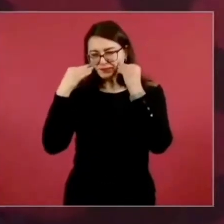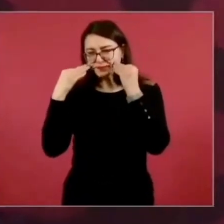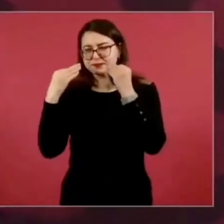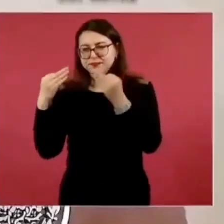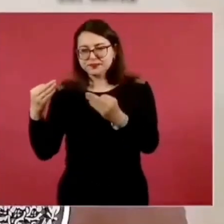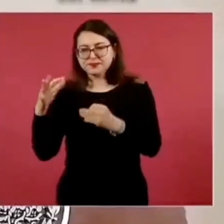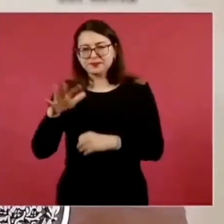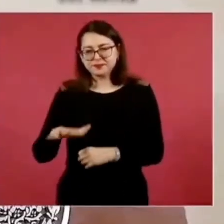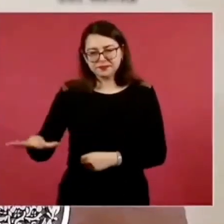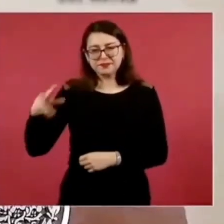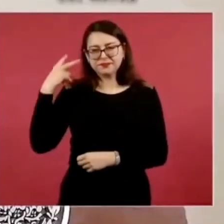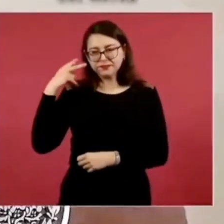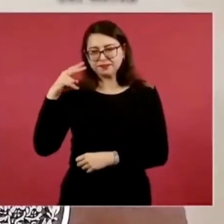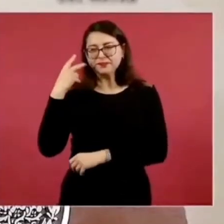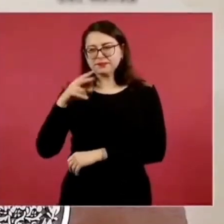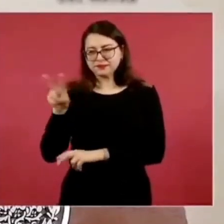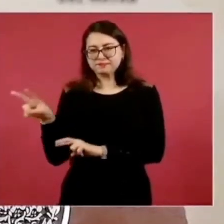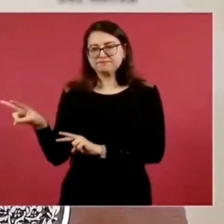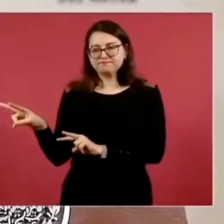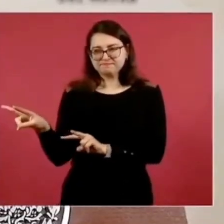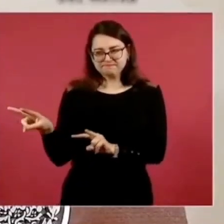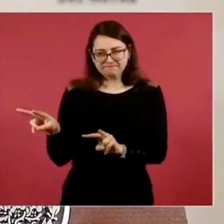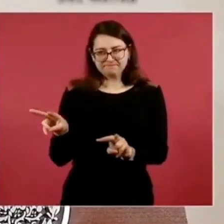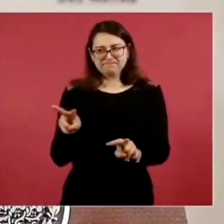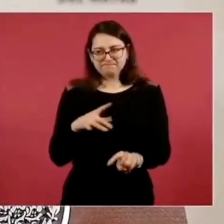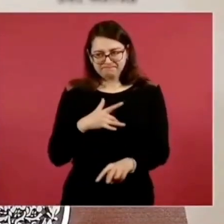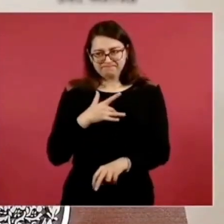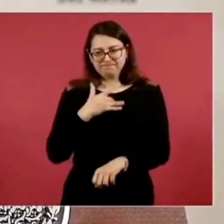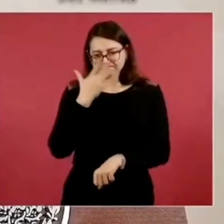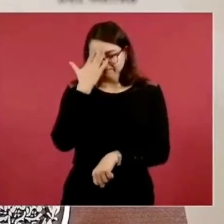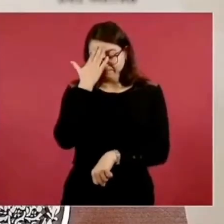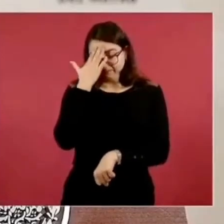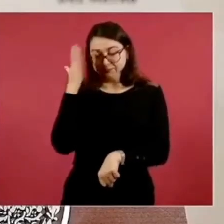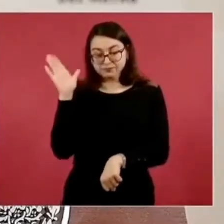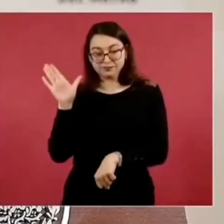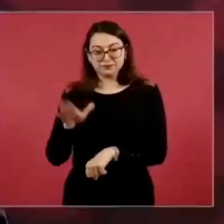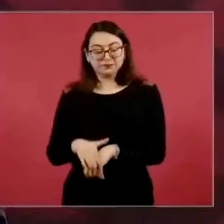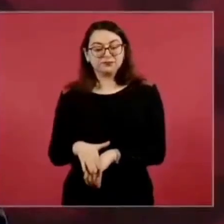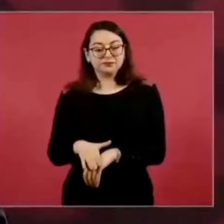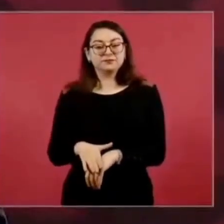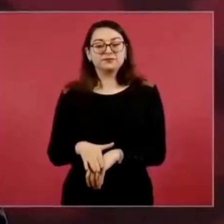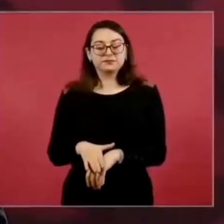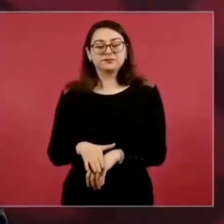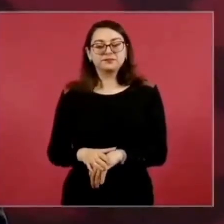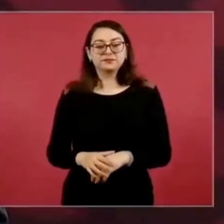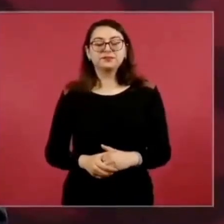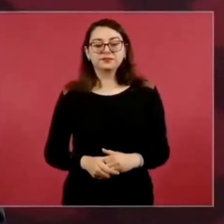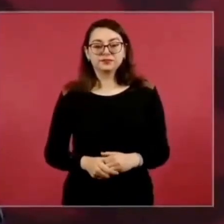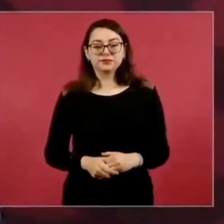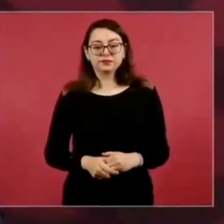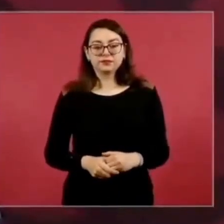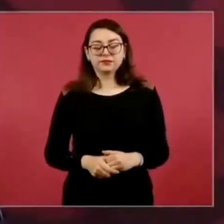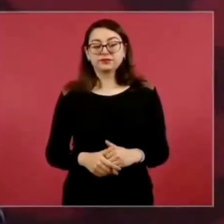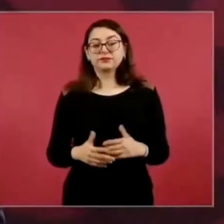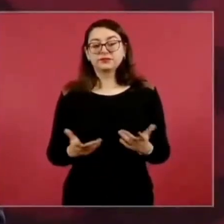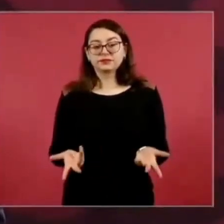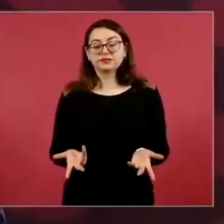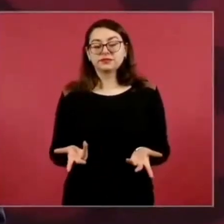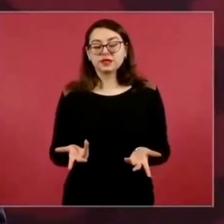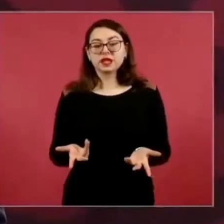Veracruz, y el general Heriberto Jara era gobernador de Veracruz. Pensaban igual.